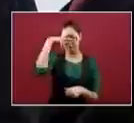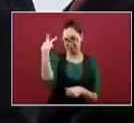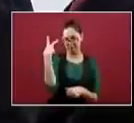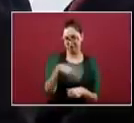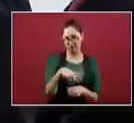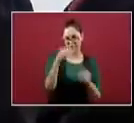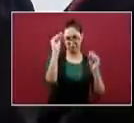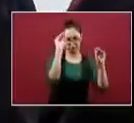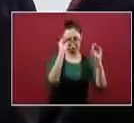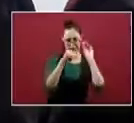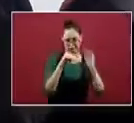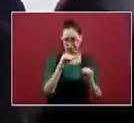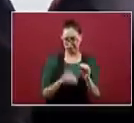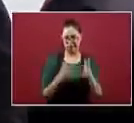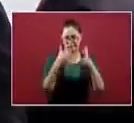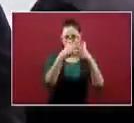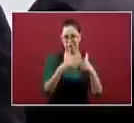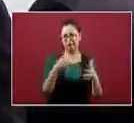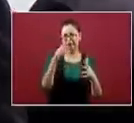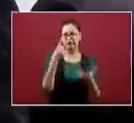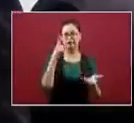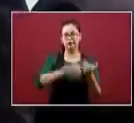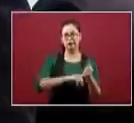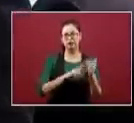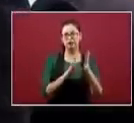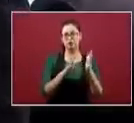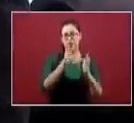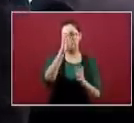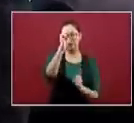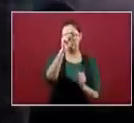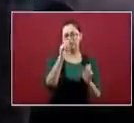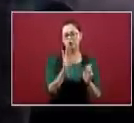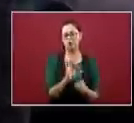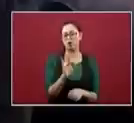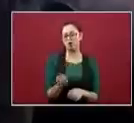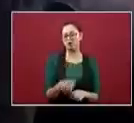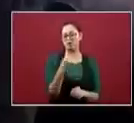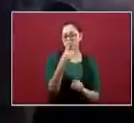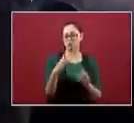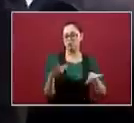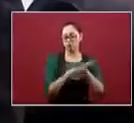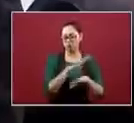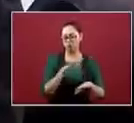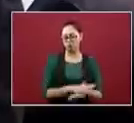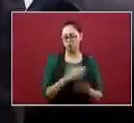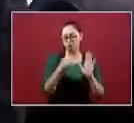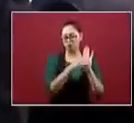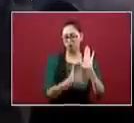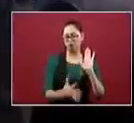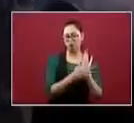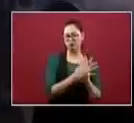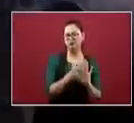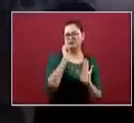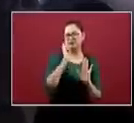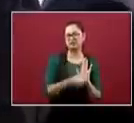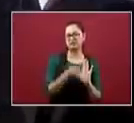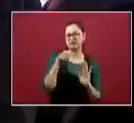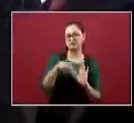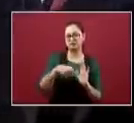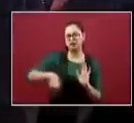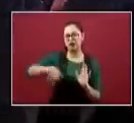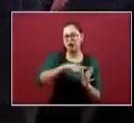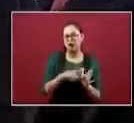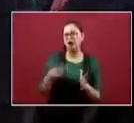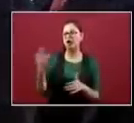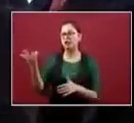reformó para ello el artículo 41 constitucional, entre otros, para señalar que los terceros no pueden contratar espacios en